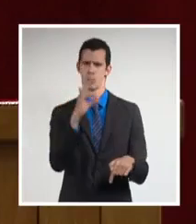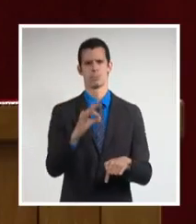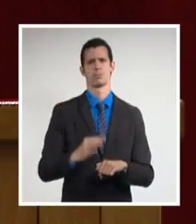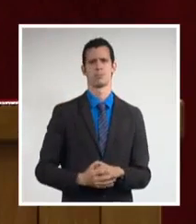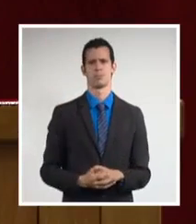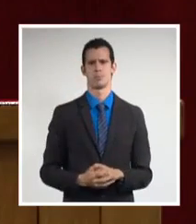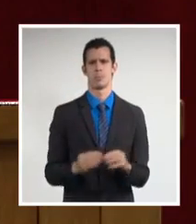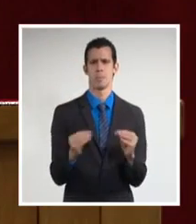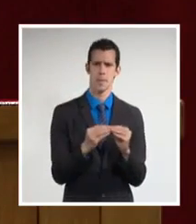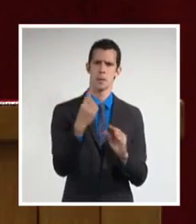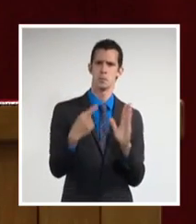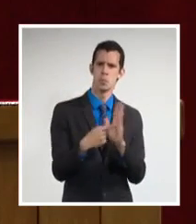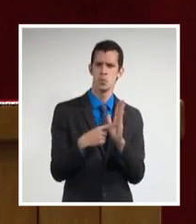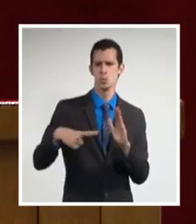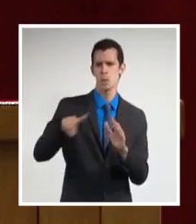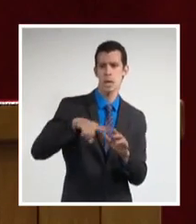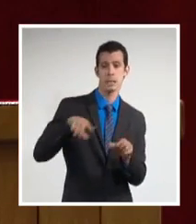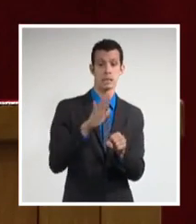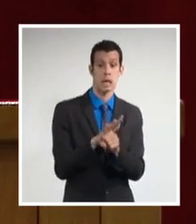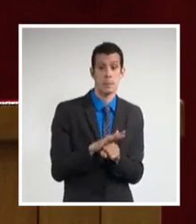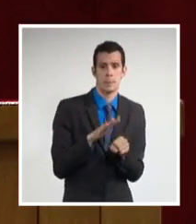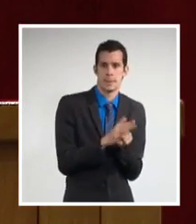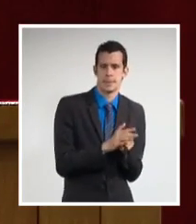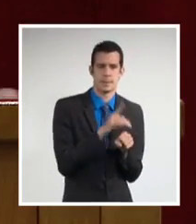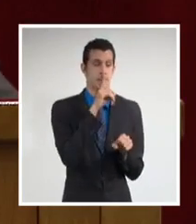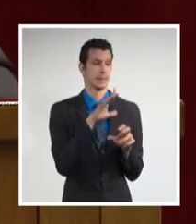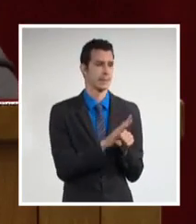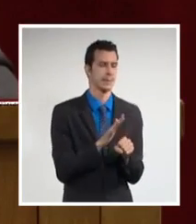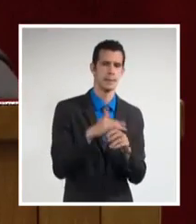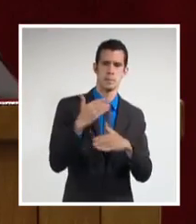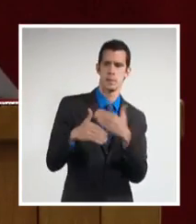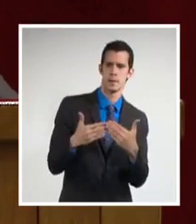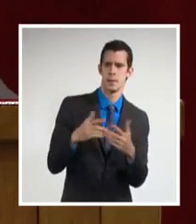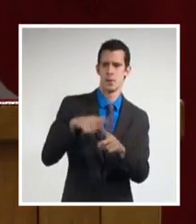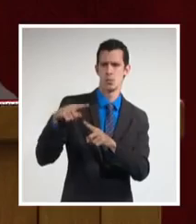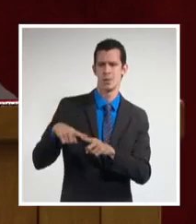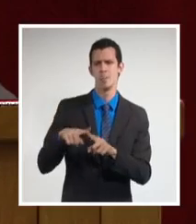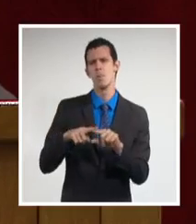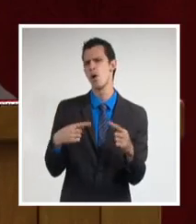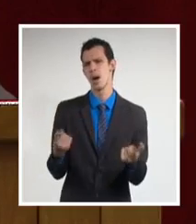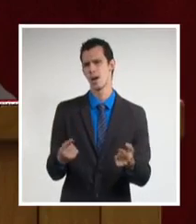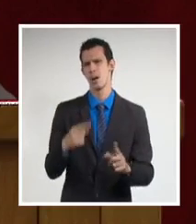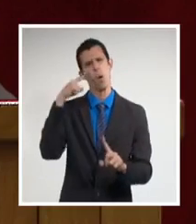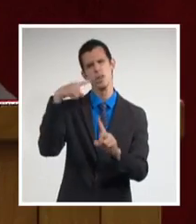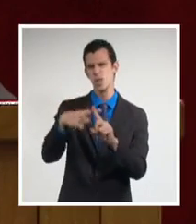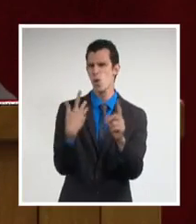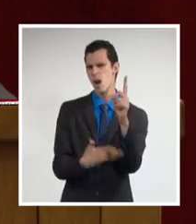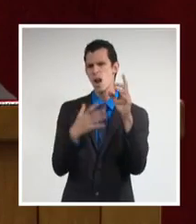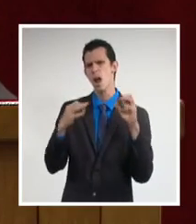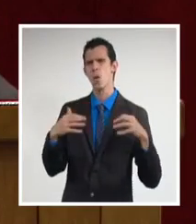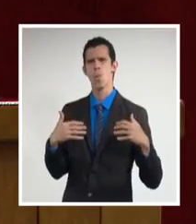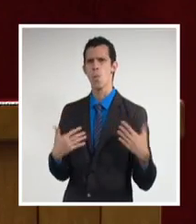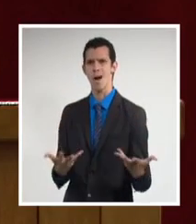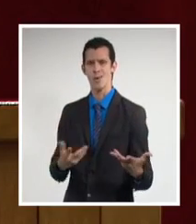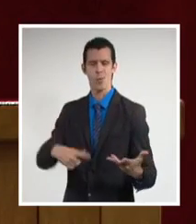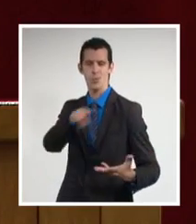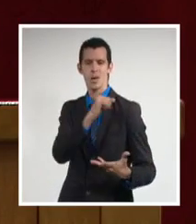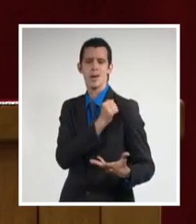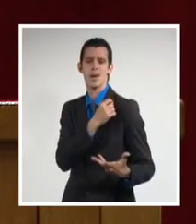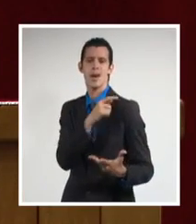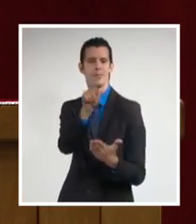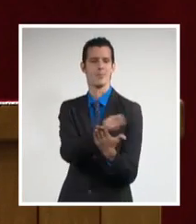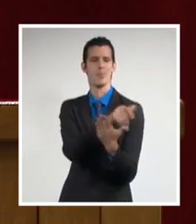y oculta cualquier esencia. Sus agendas persiguen fines únicamente electorales que raras veces son cumplidos, porque